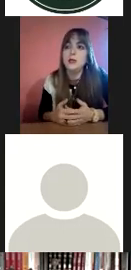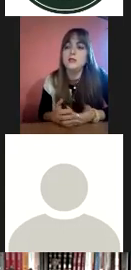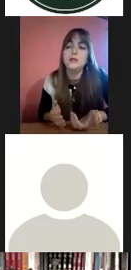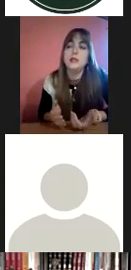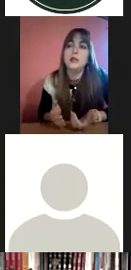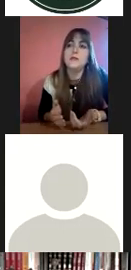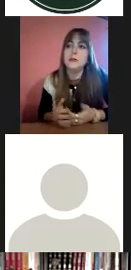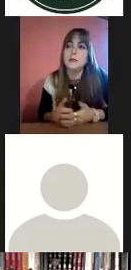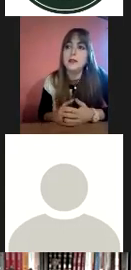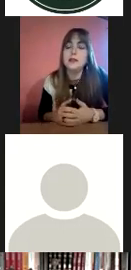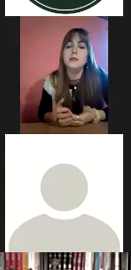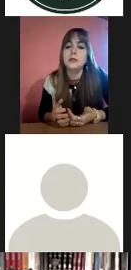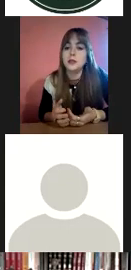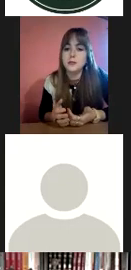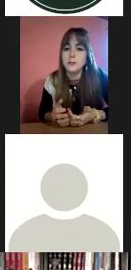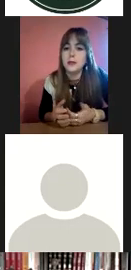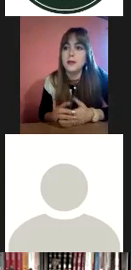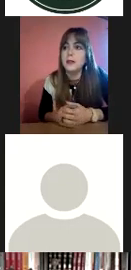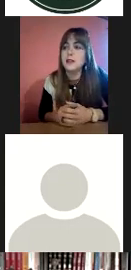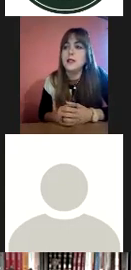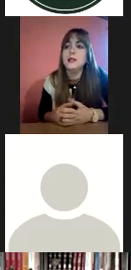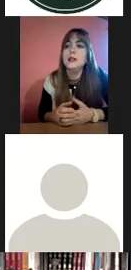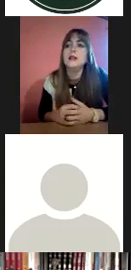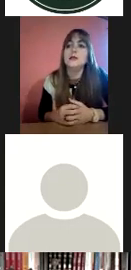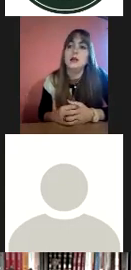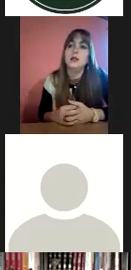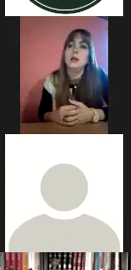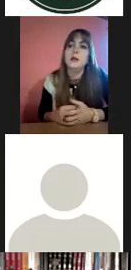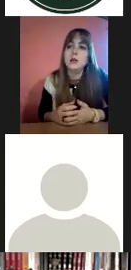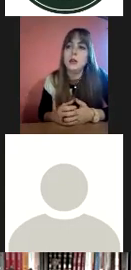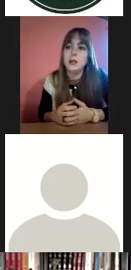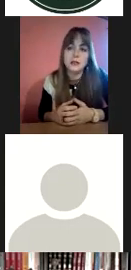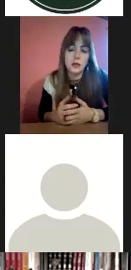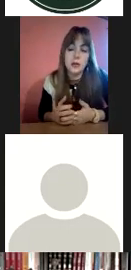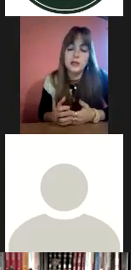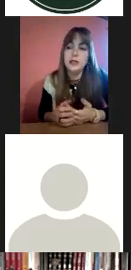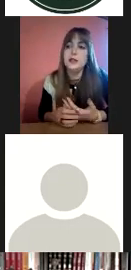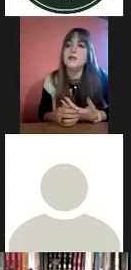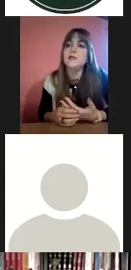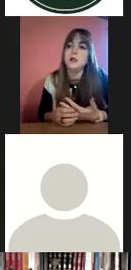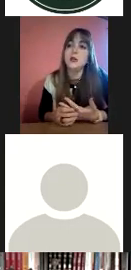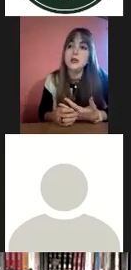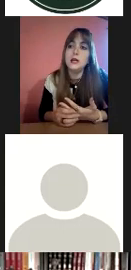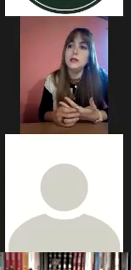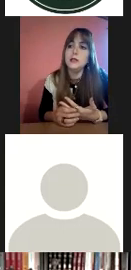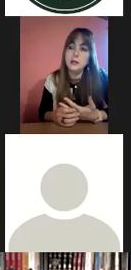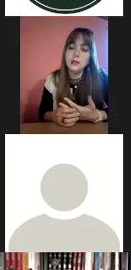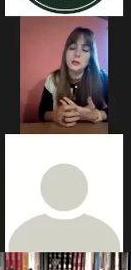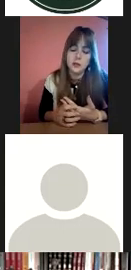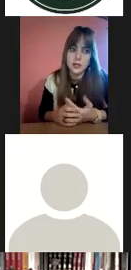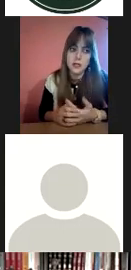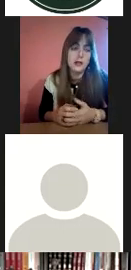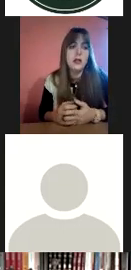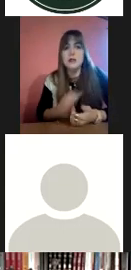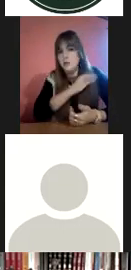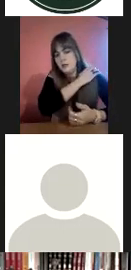como vectores de enfermedades, transmisores de enfermedades, y es lo que habilitó a que él se los mate, y que hoy día, lamentablemente,